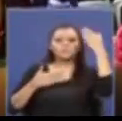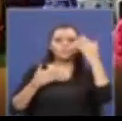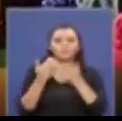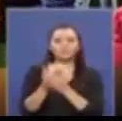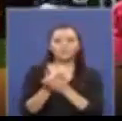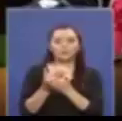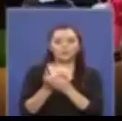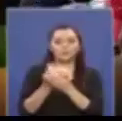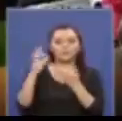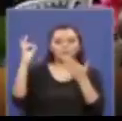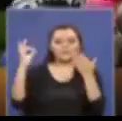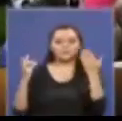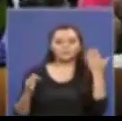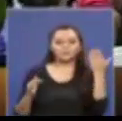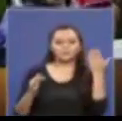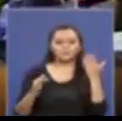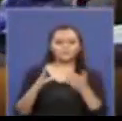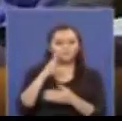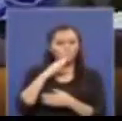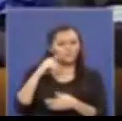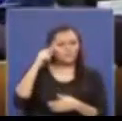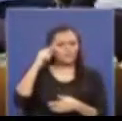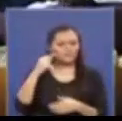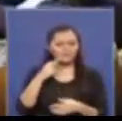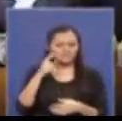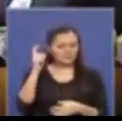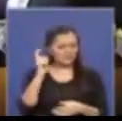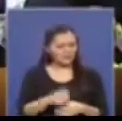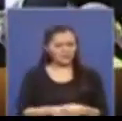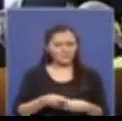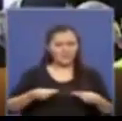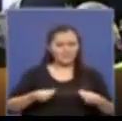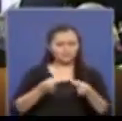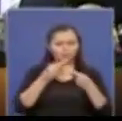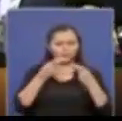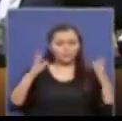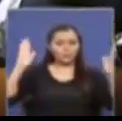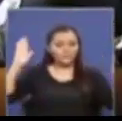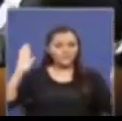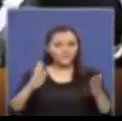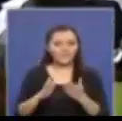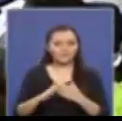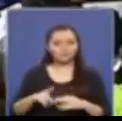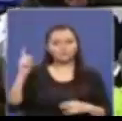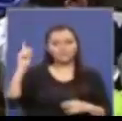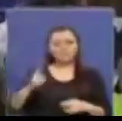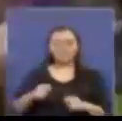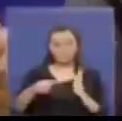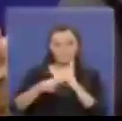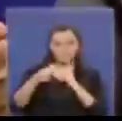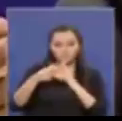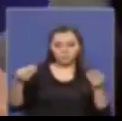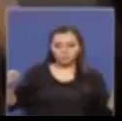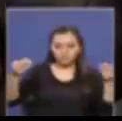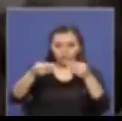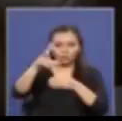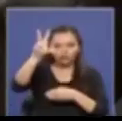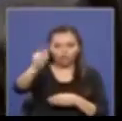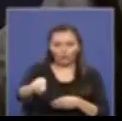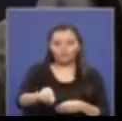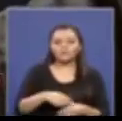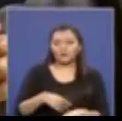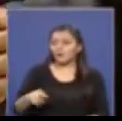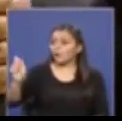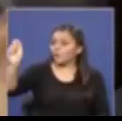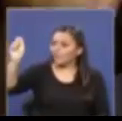de política fiscal. Y Correa tiene que reducir el gasto público. Y Correa tiene que eliminar los subsidios. Pues bien, les he